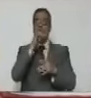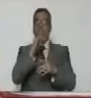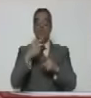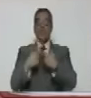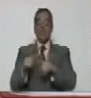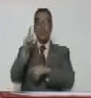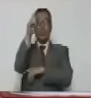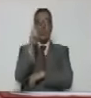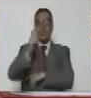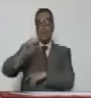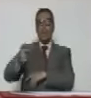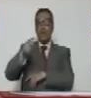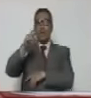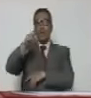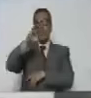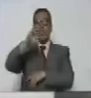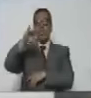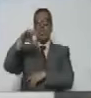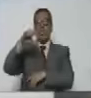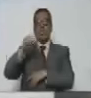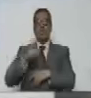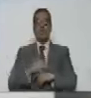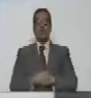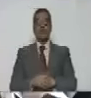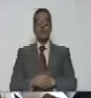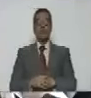palabra a la diputada Grecia Colmenares.